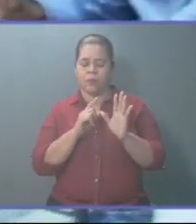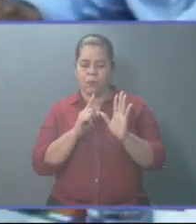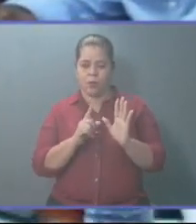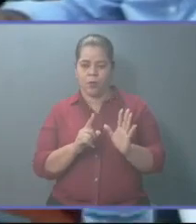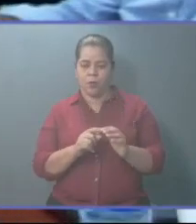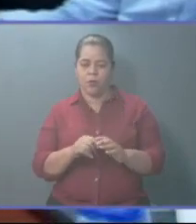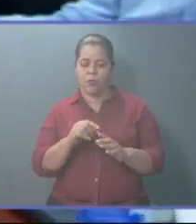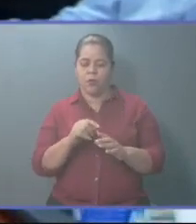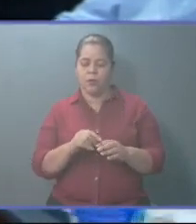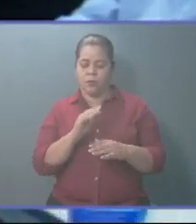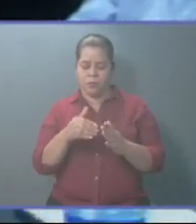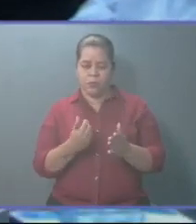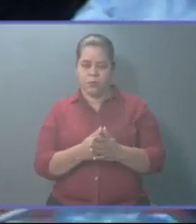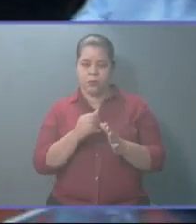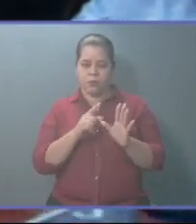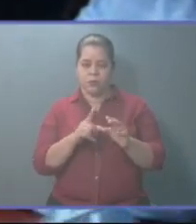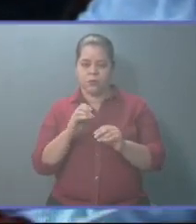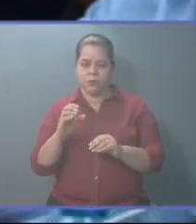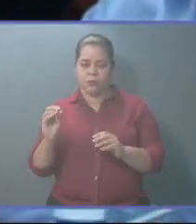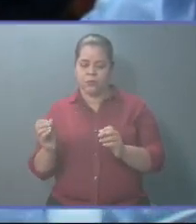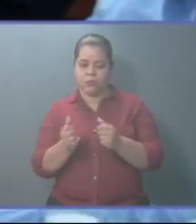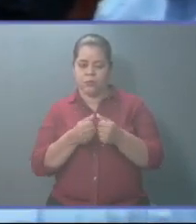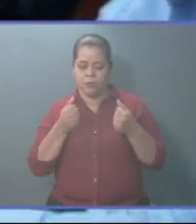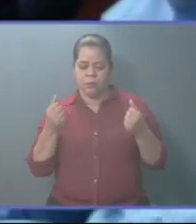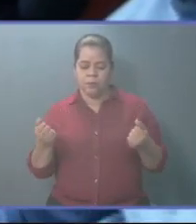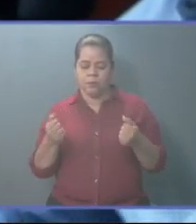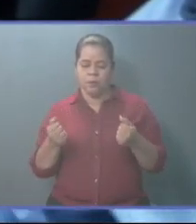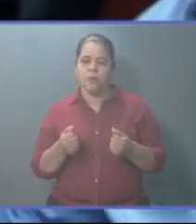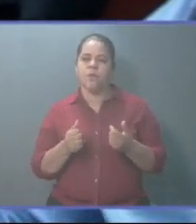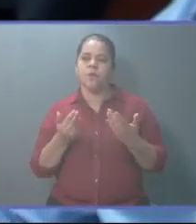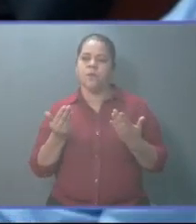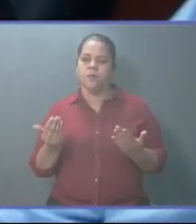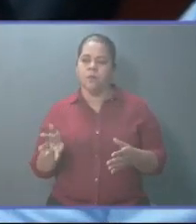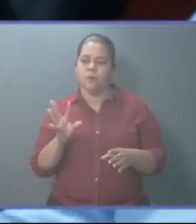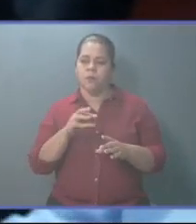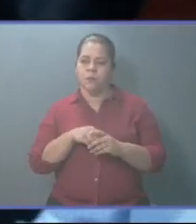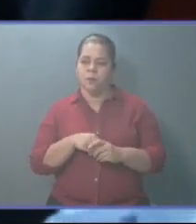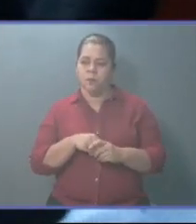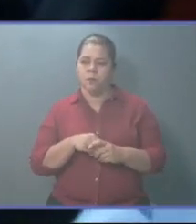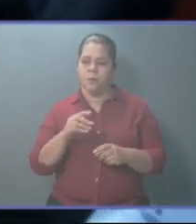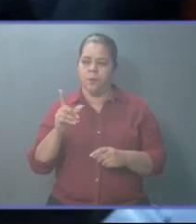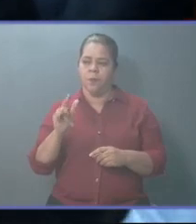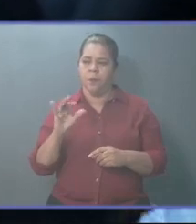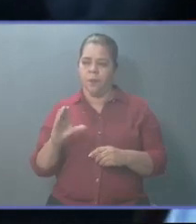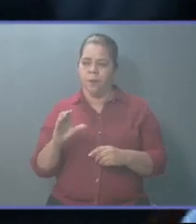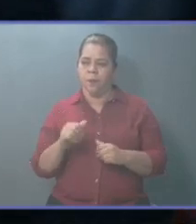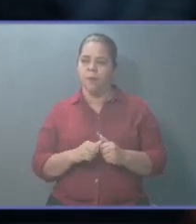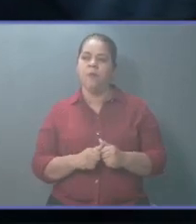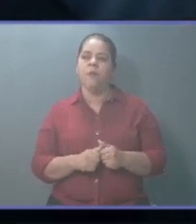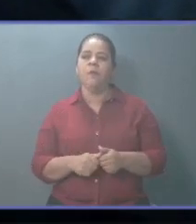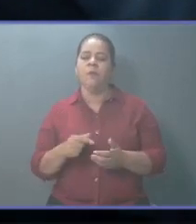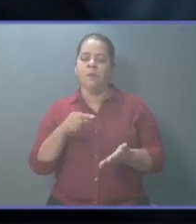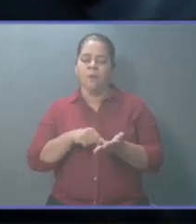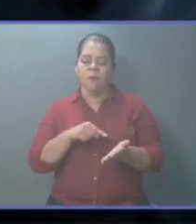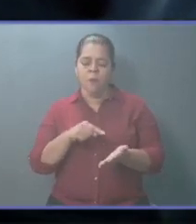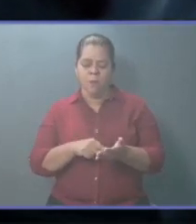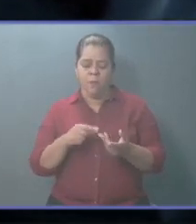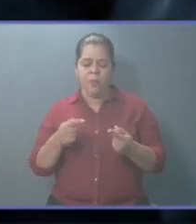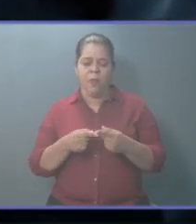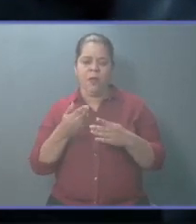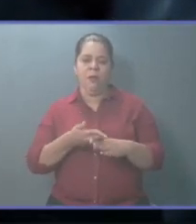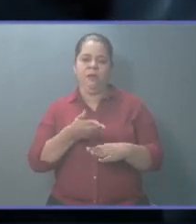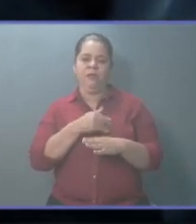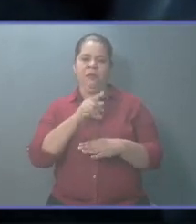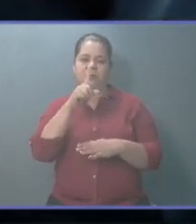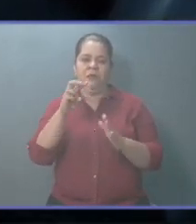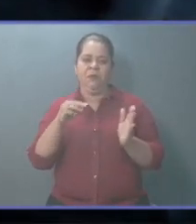del fideicomiso, los 600 millones, forma parte, licenciado, de la deuda contraída de $1.000